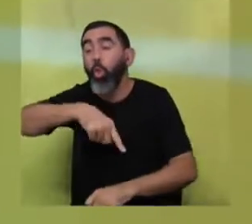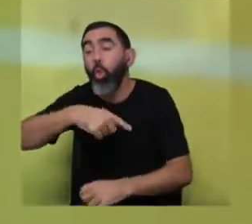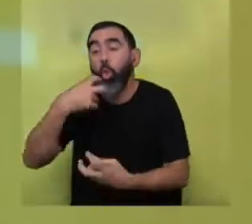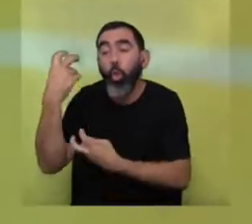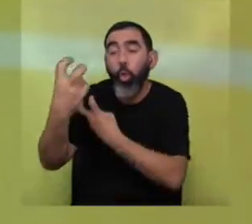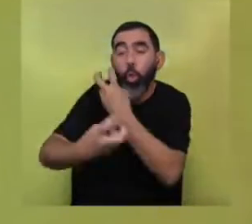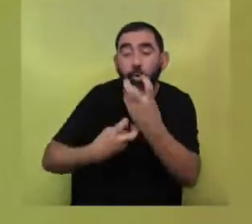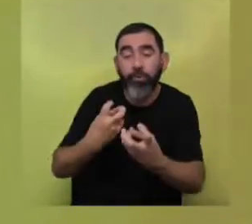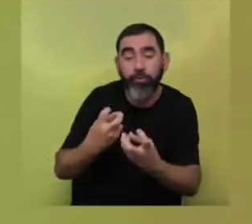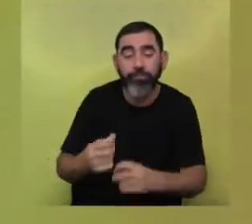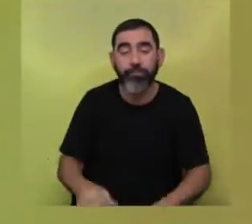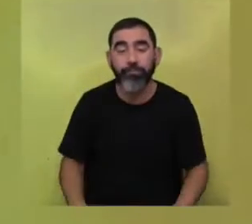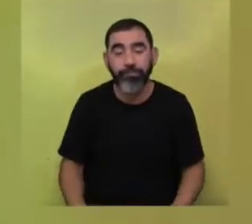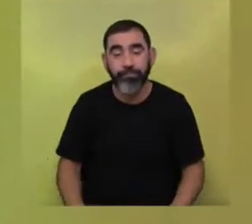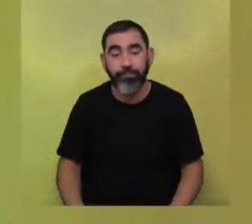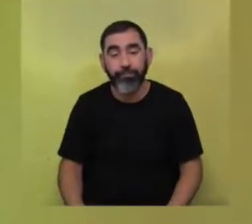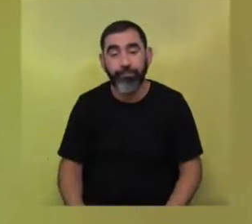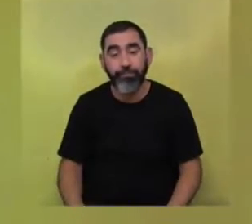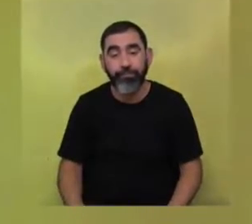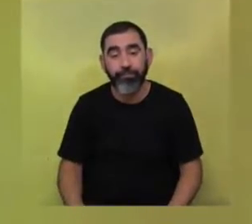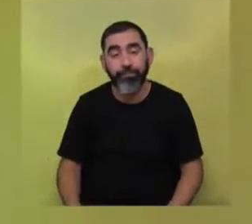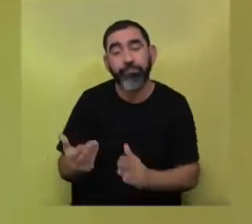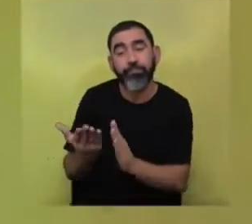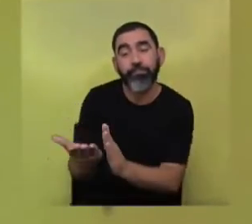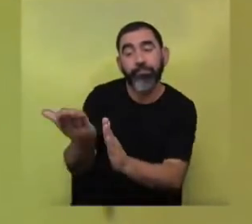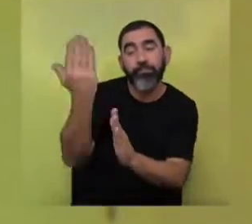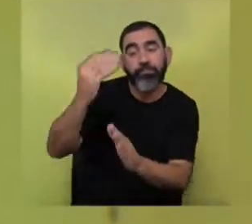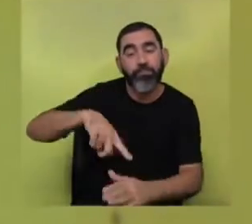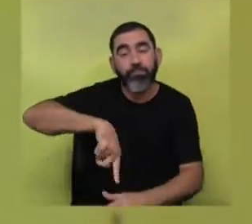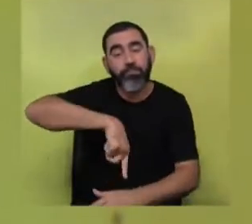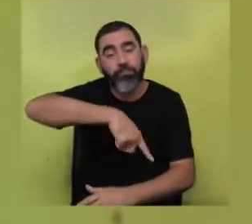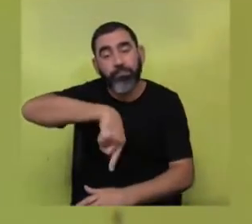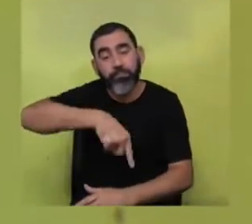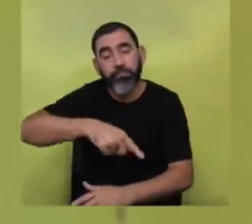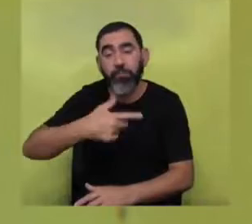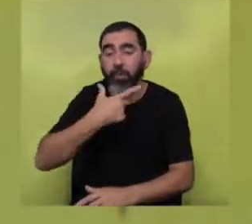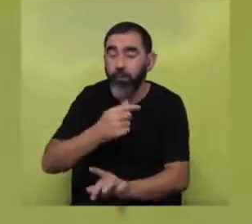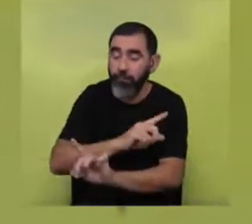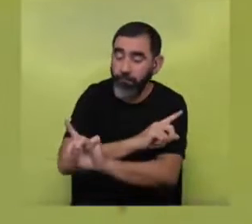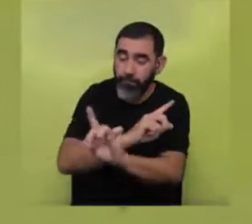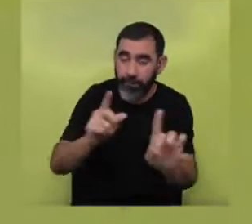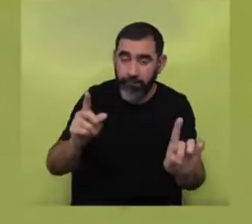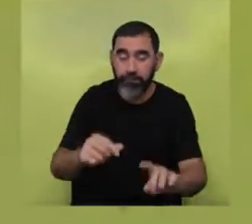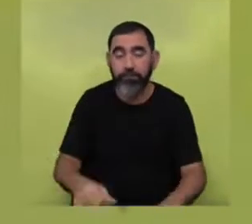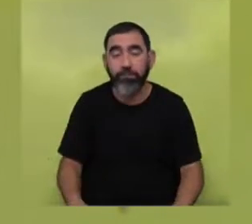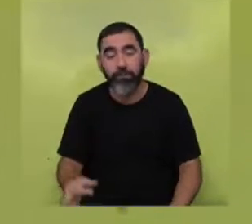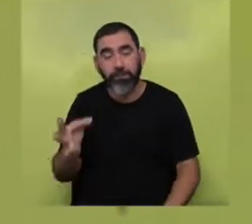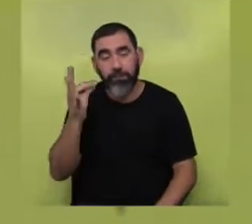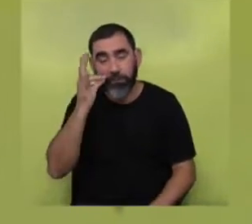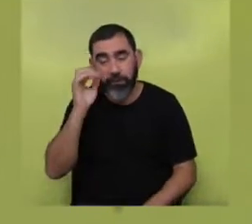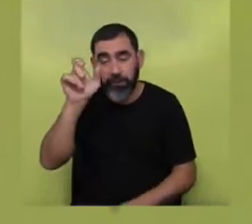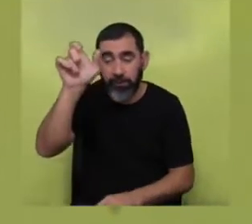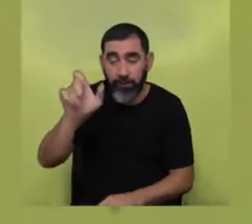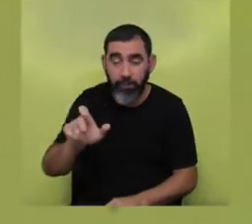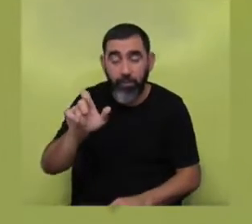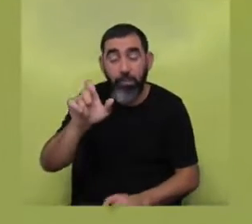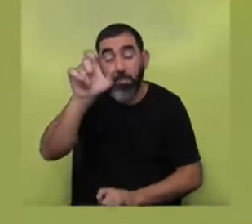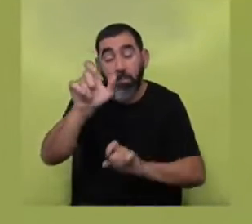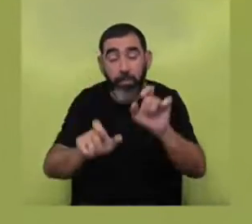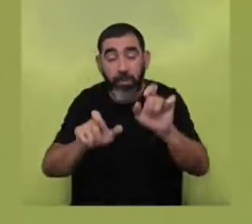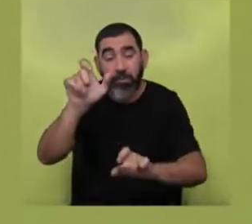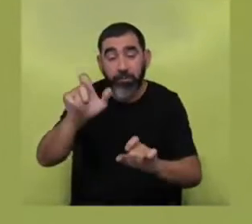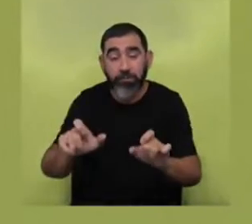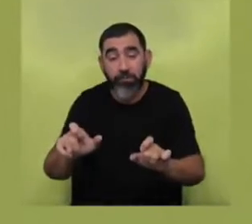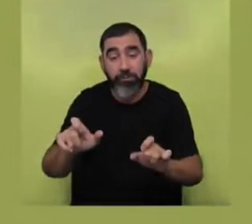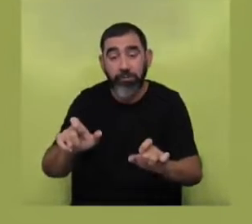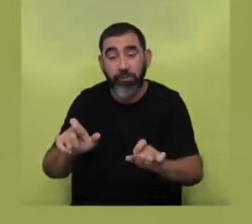buscamos. Y para recuperar en el pasado reciente el dónde, no es nada fácil. Testimonios a veces, gente que